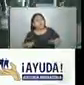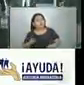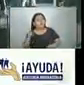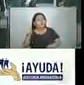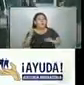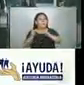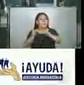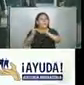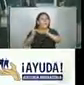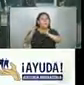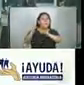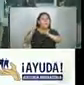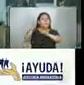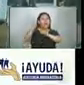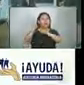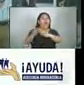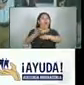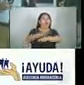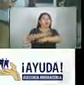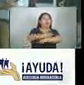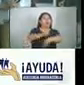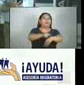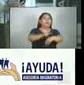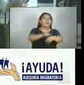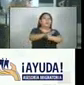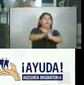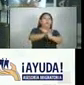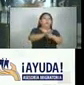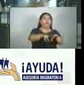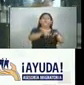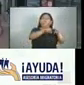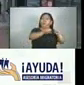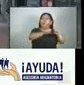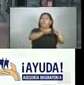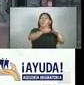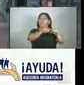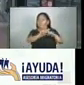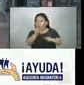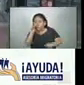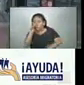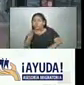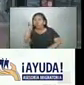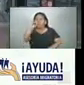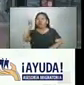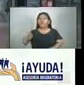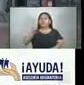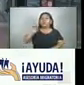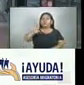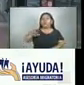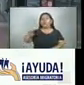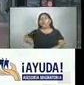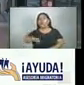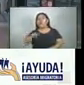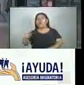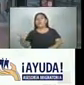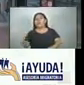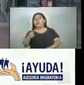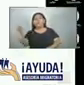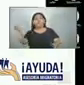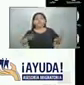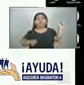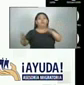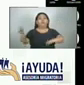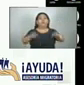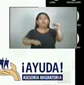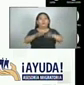niveles antes llegada de la pandemia. Pero sí hay un aumento del 5% de extranjeros que visitan El Salvador.